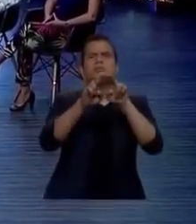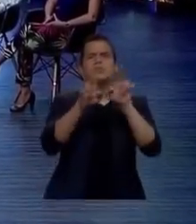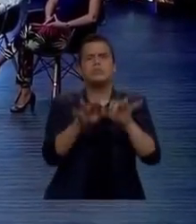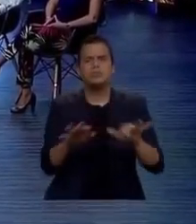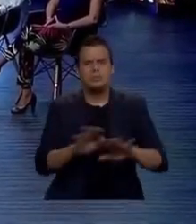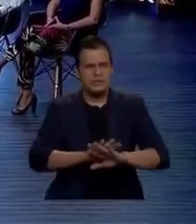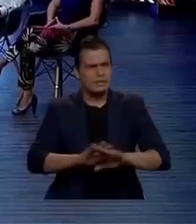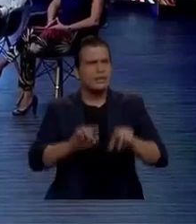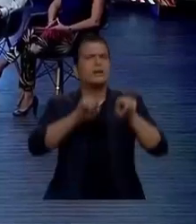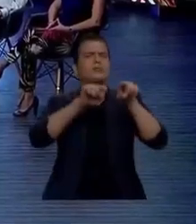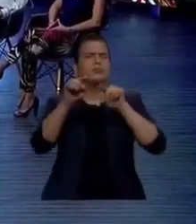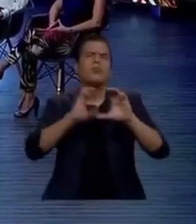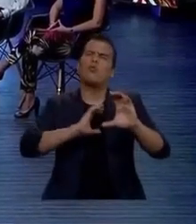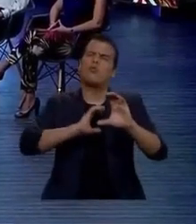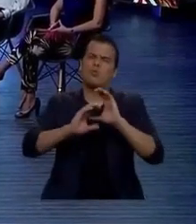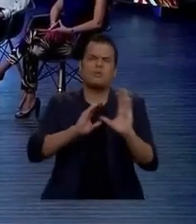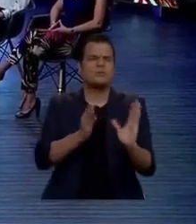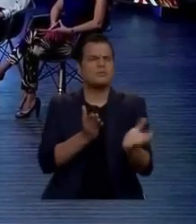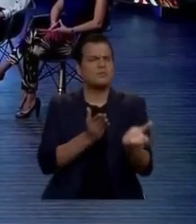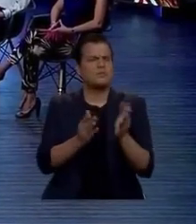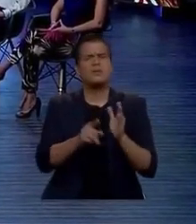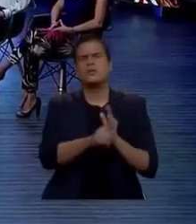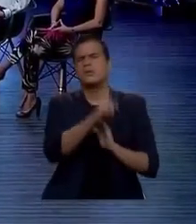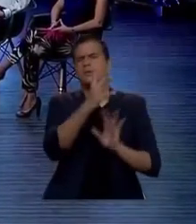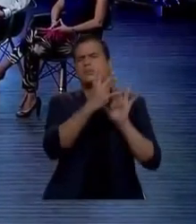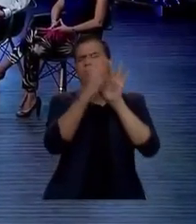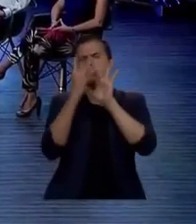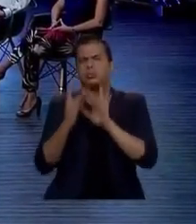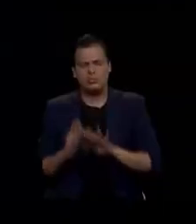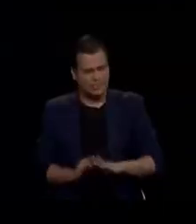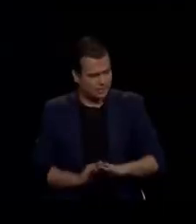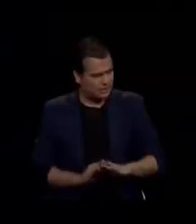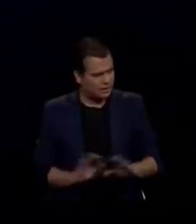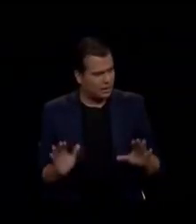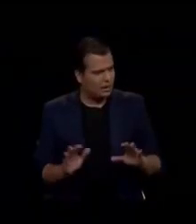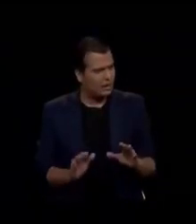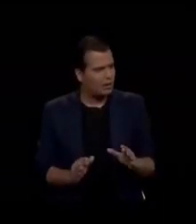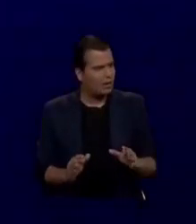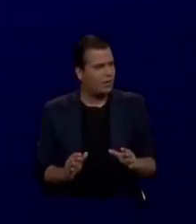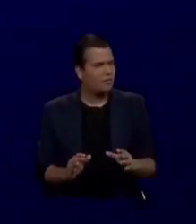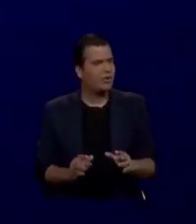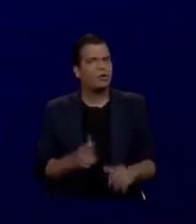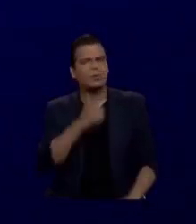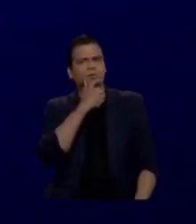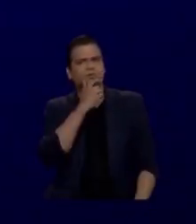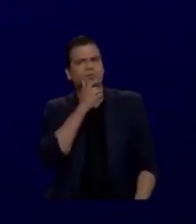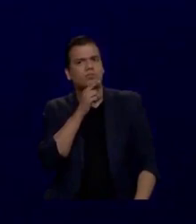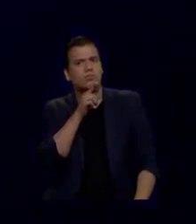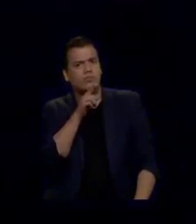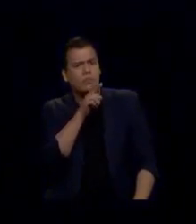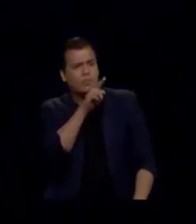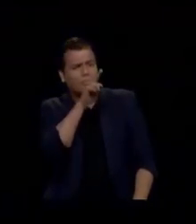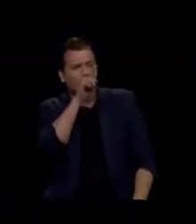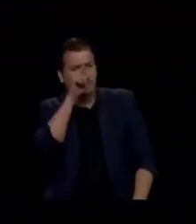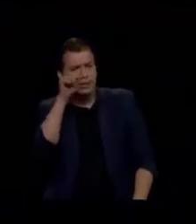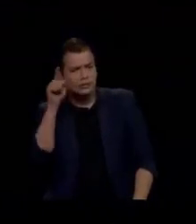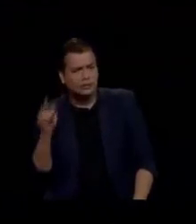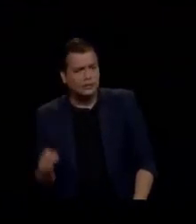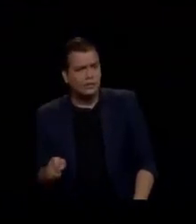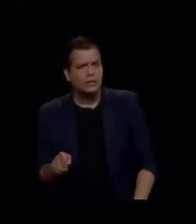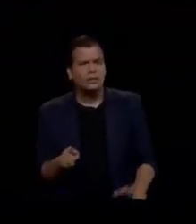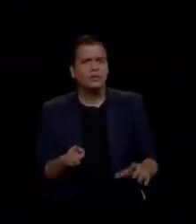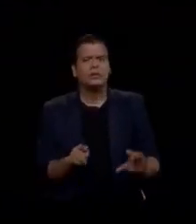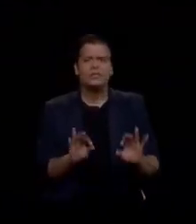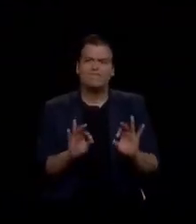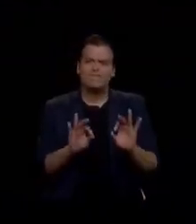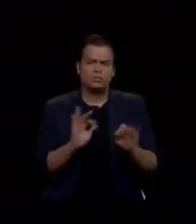claramente cómo hacemos para asegurarnos que cada uno de los actores estén cumpliendo con la función que tienen que cumplir para poder llegar a